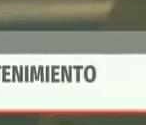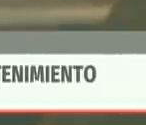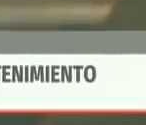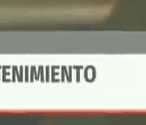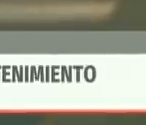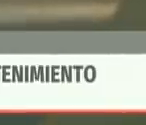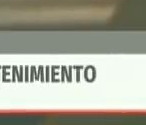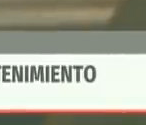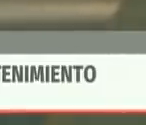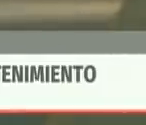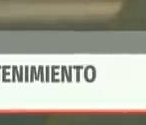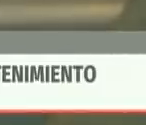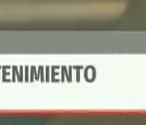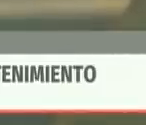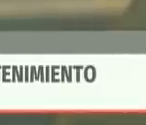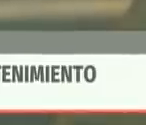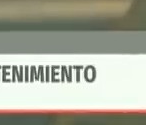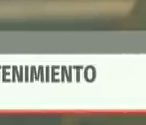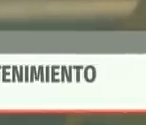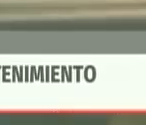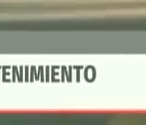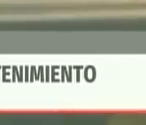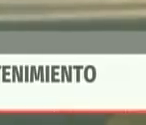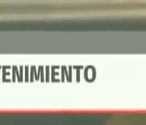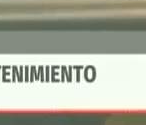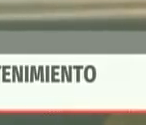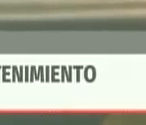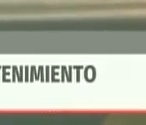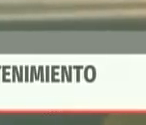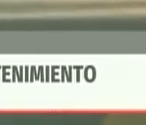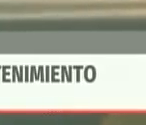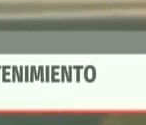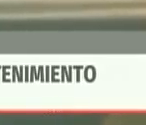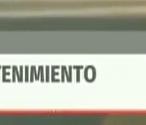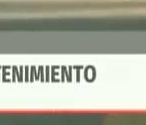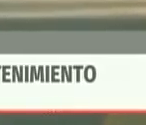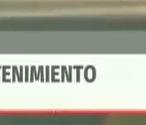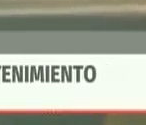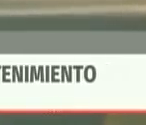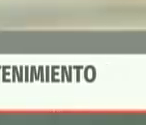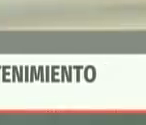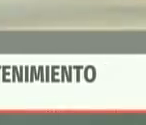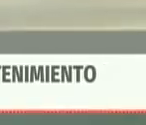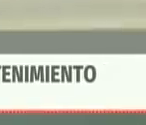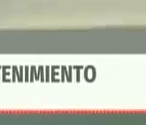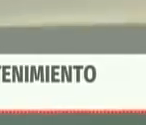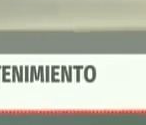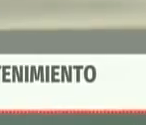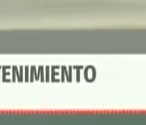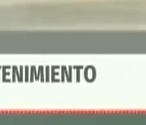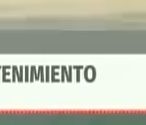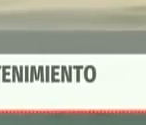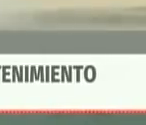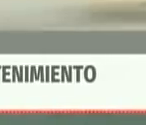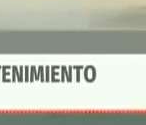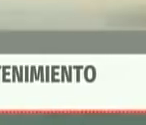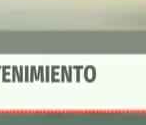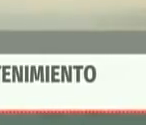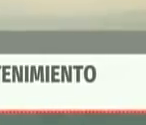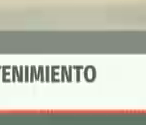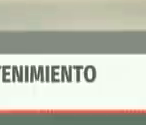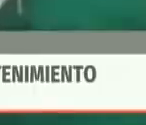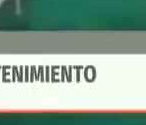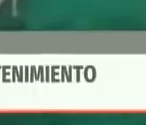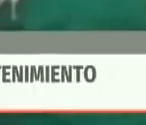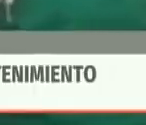y también en plazas y donde se desplaza nuestro pueblo en las